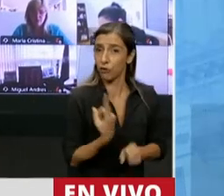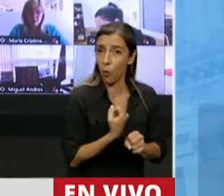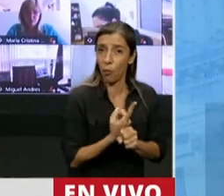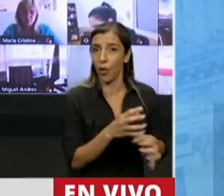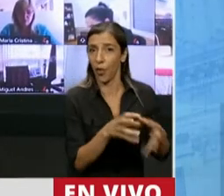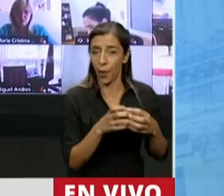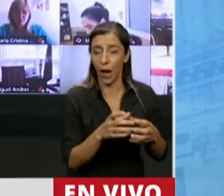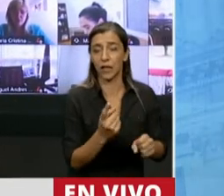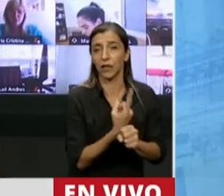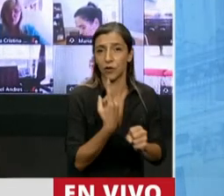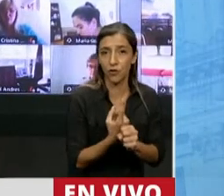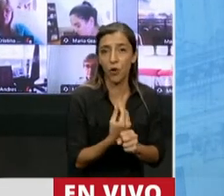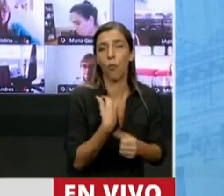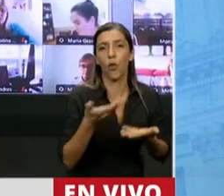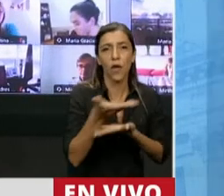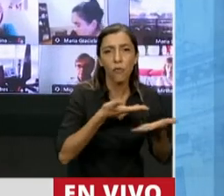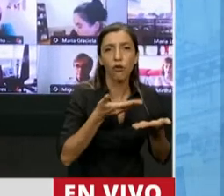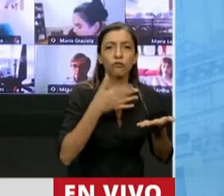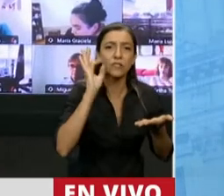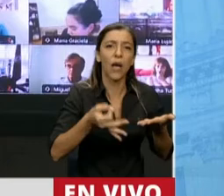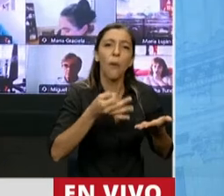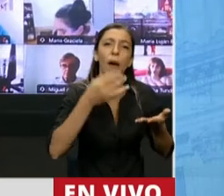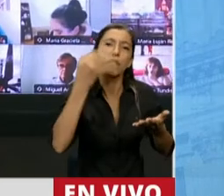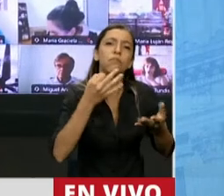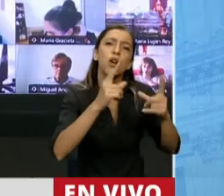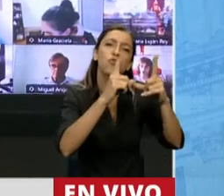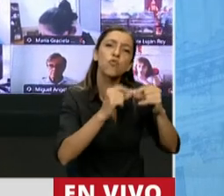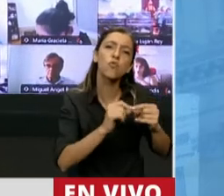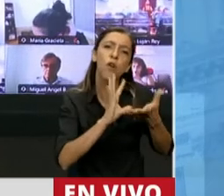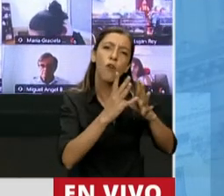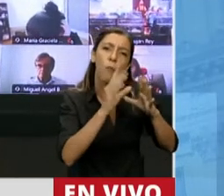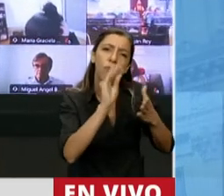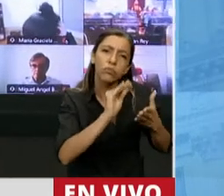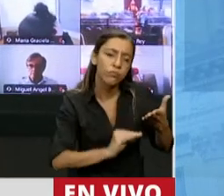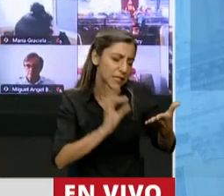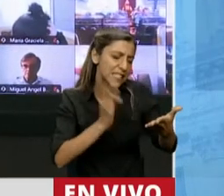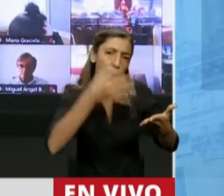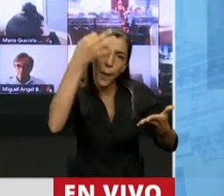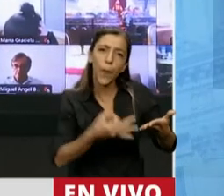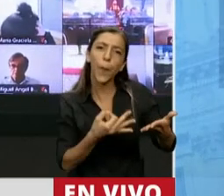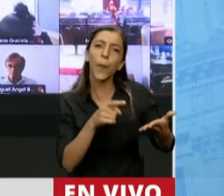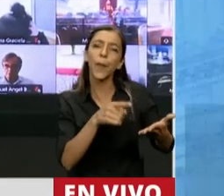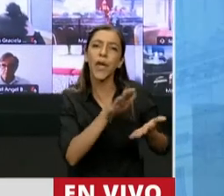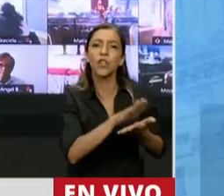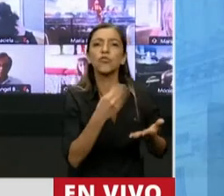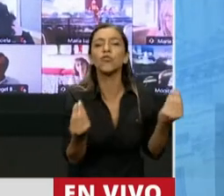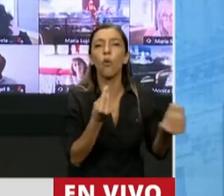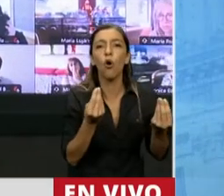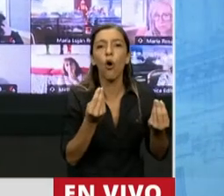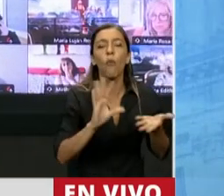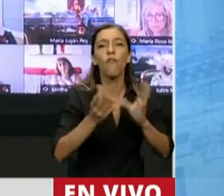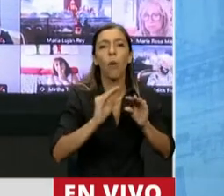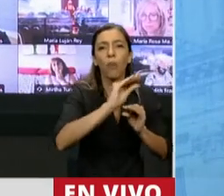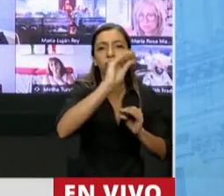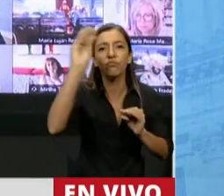pudimos debatir con los números necesarios asignando o debatiendo justamente si las partidas que